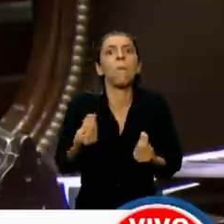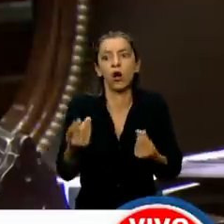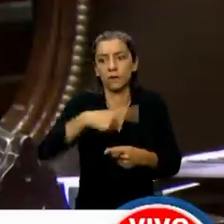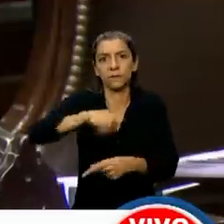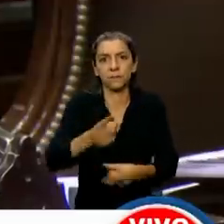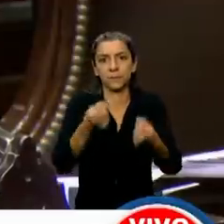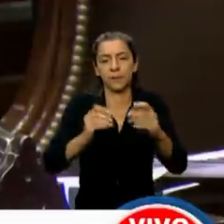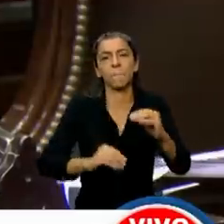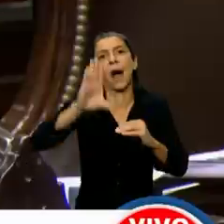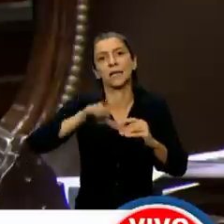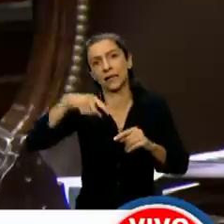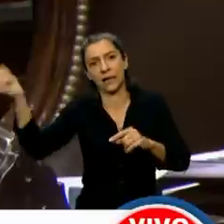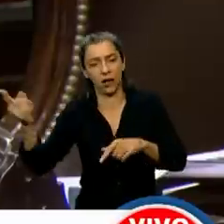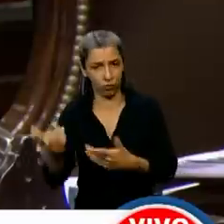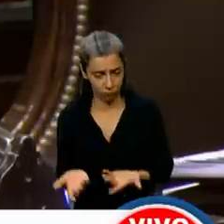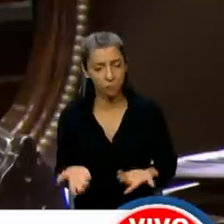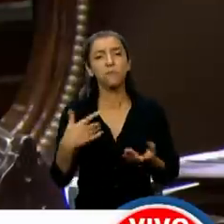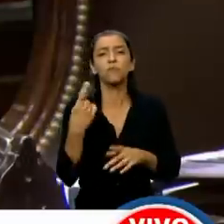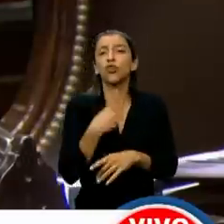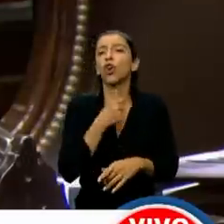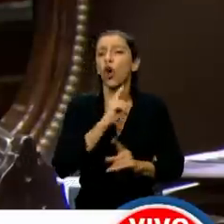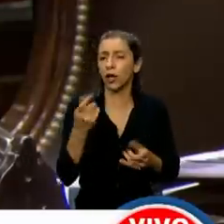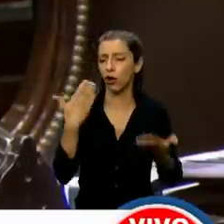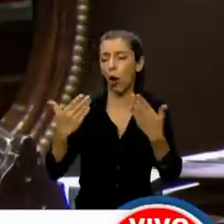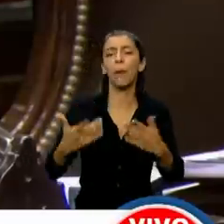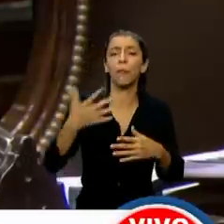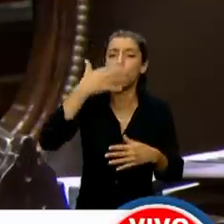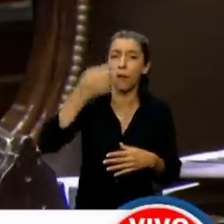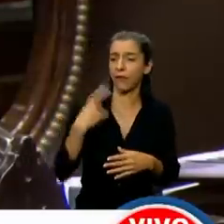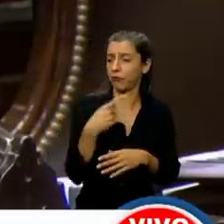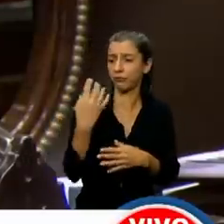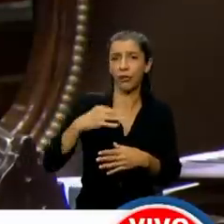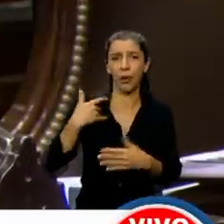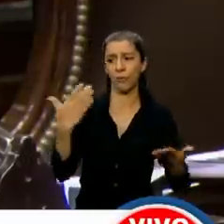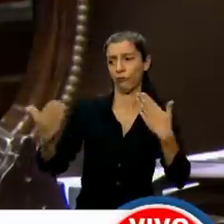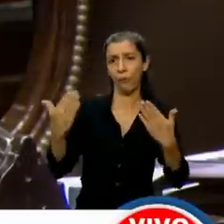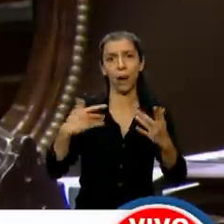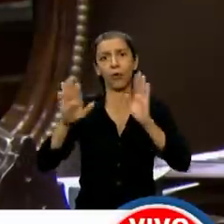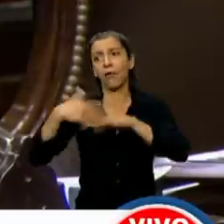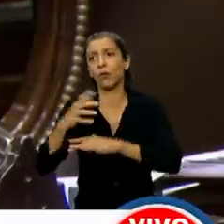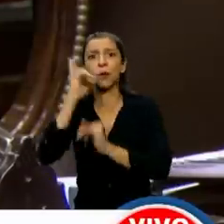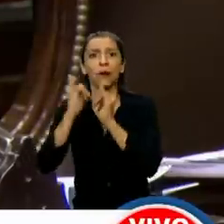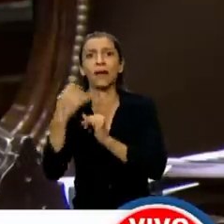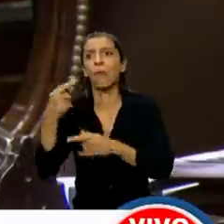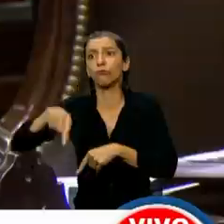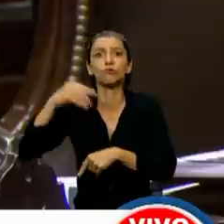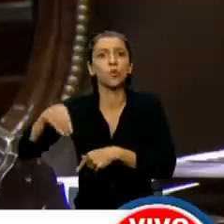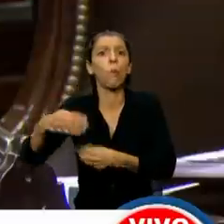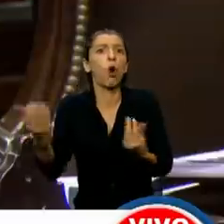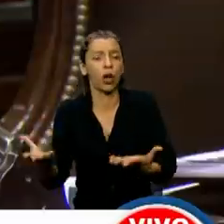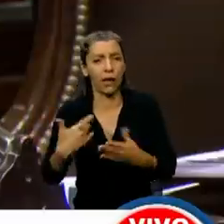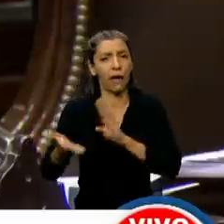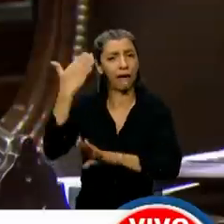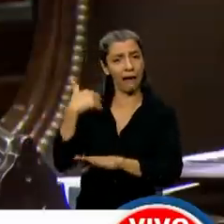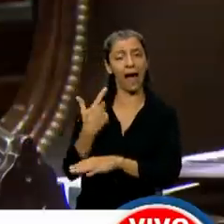y no me gusta hablar para atrás pero los números hay que tenerlos porque por ahí después entramos los déficits tenía una deuda 5000 millones